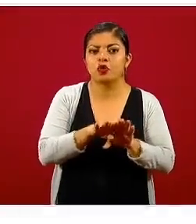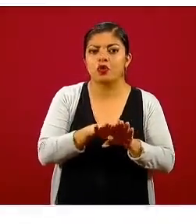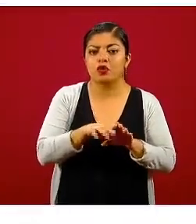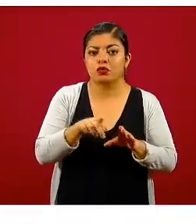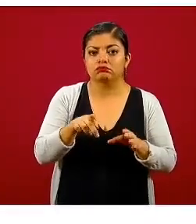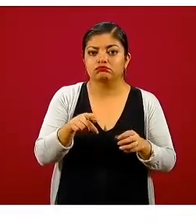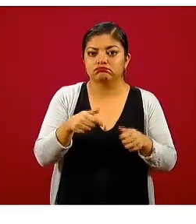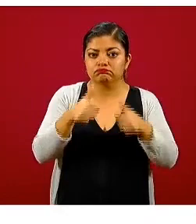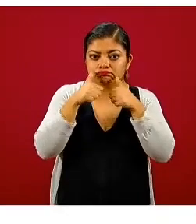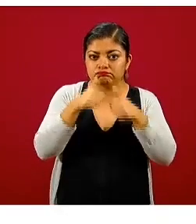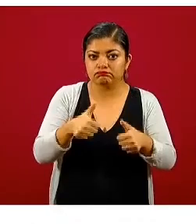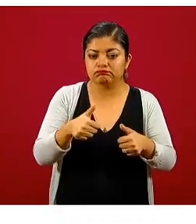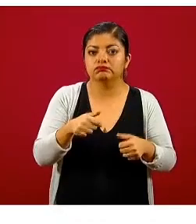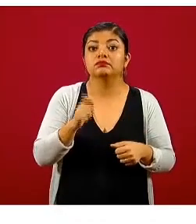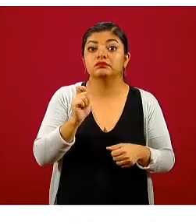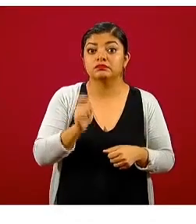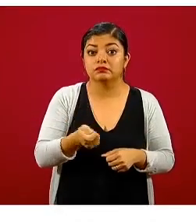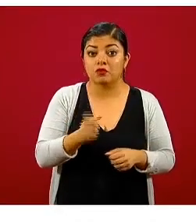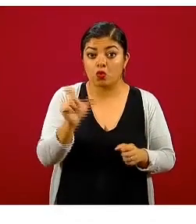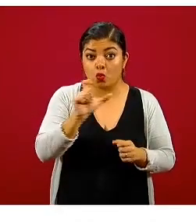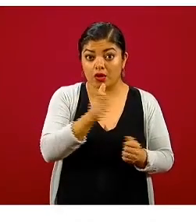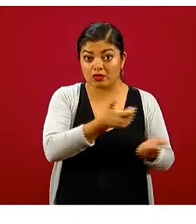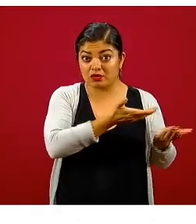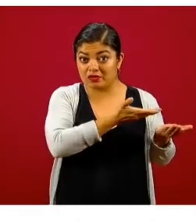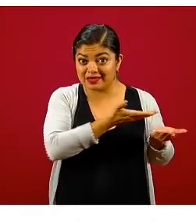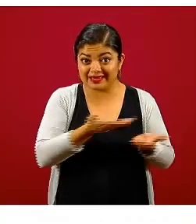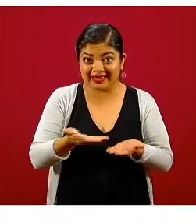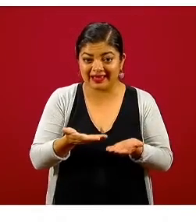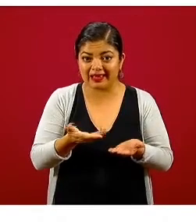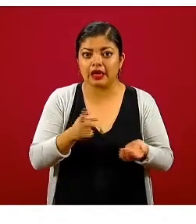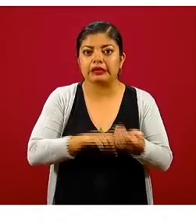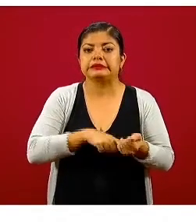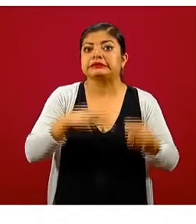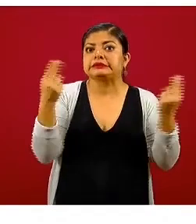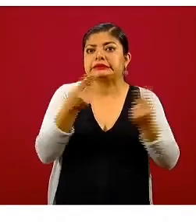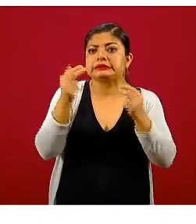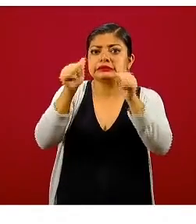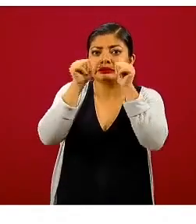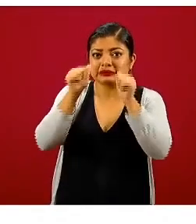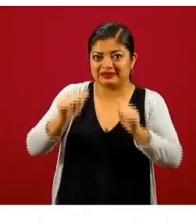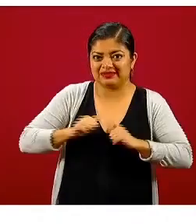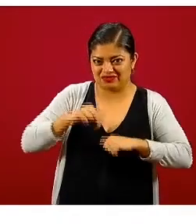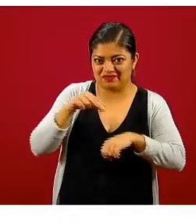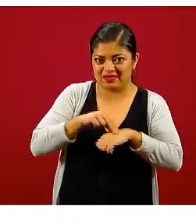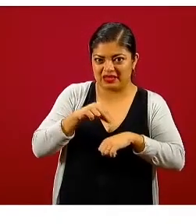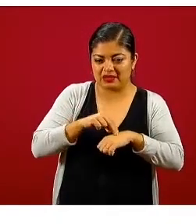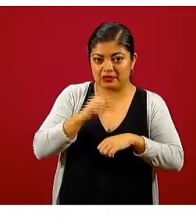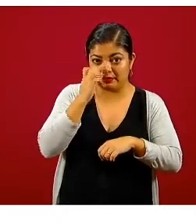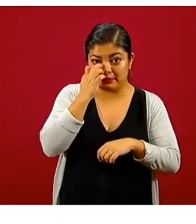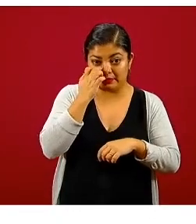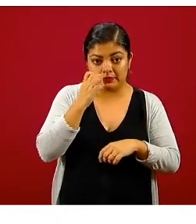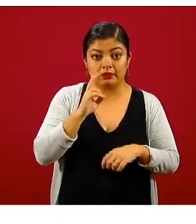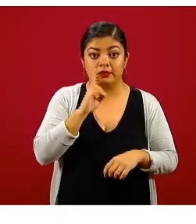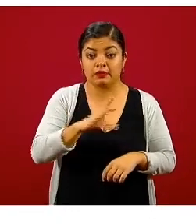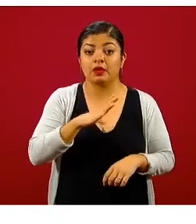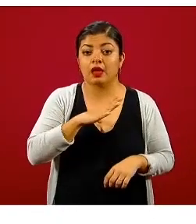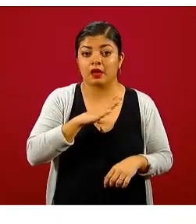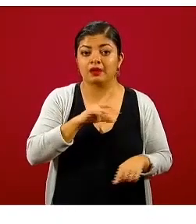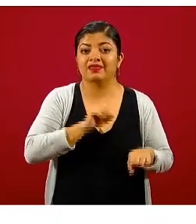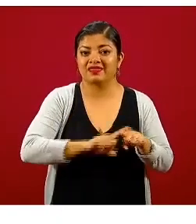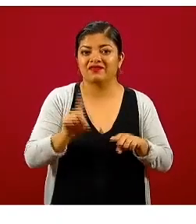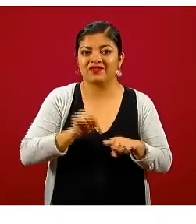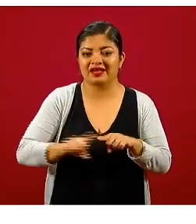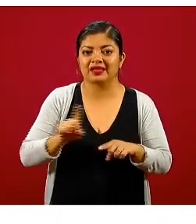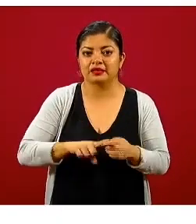momento atendido el caso cuando demandó la atención médica. Y vemos cómo también, dependiendo de